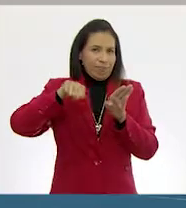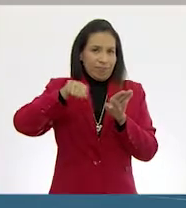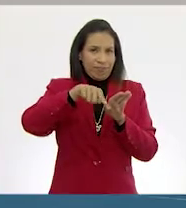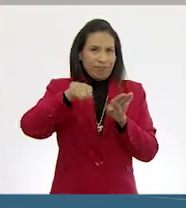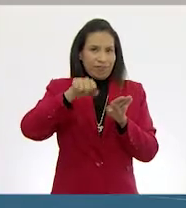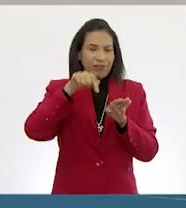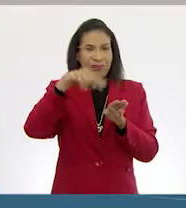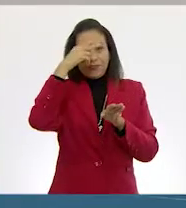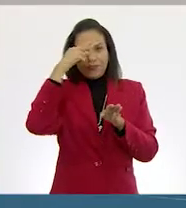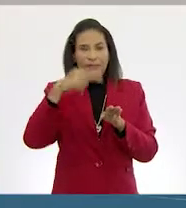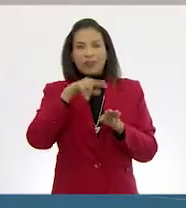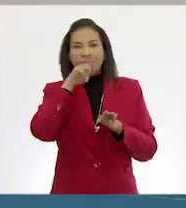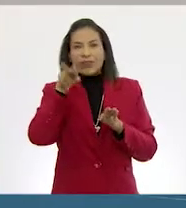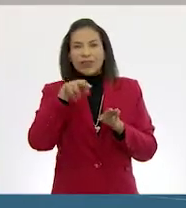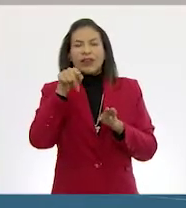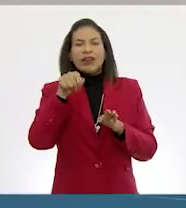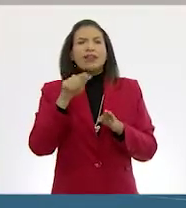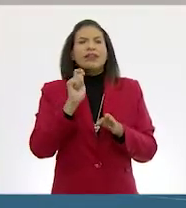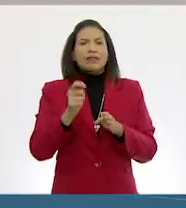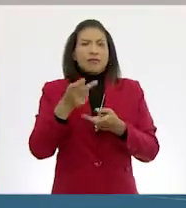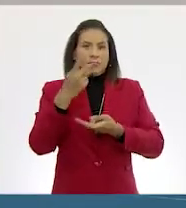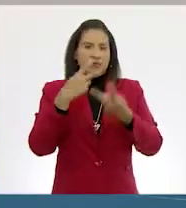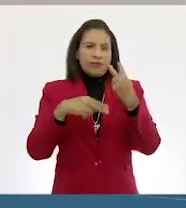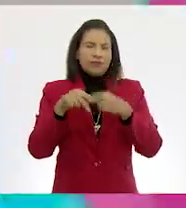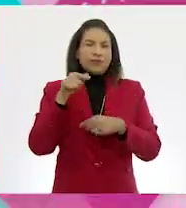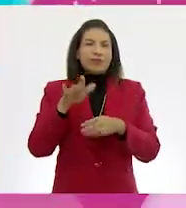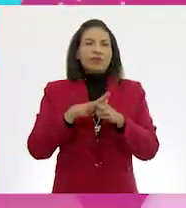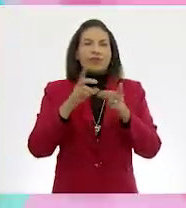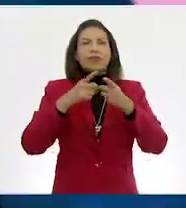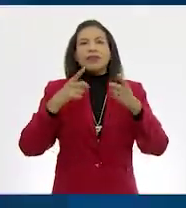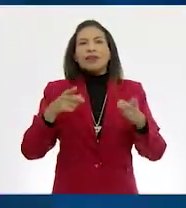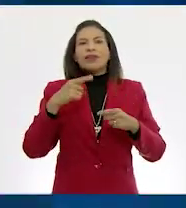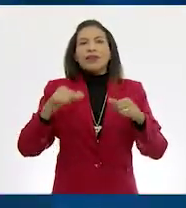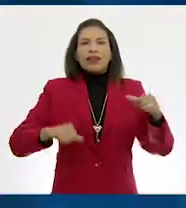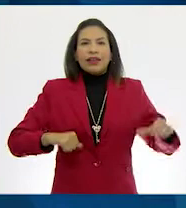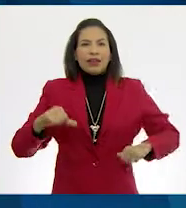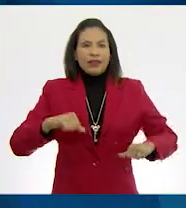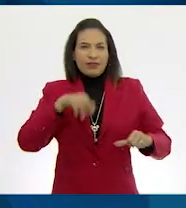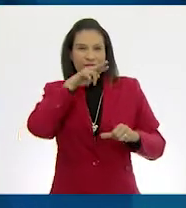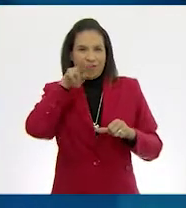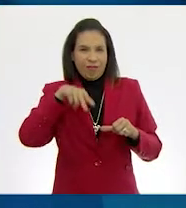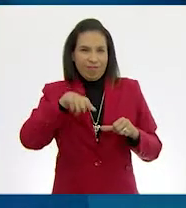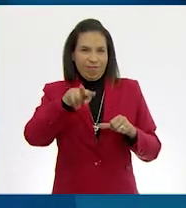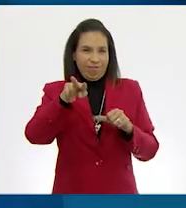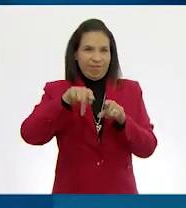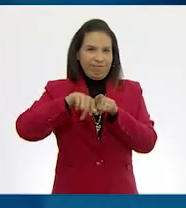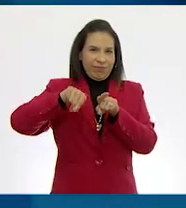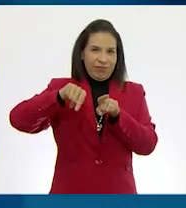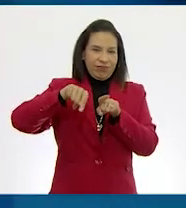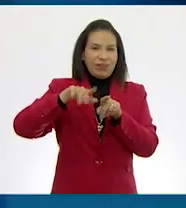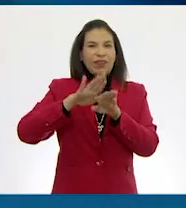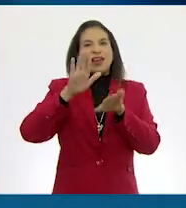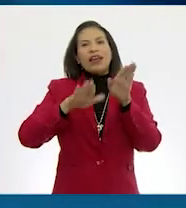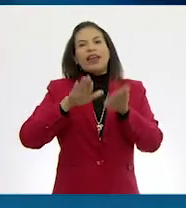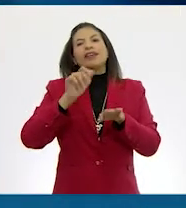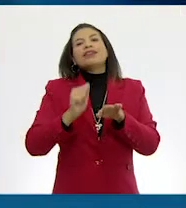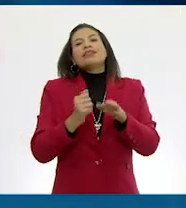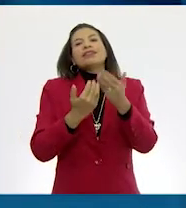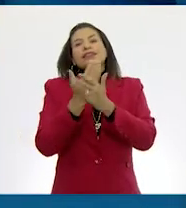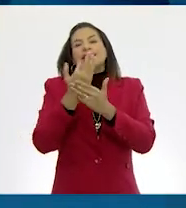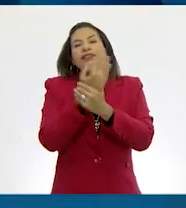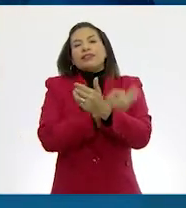mexicana es vivir para usualmente desarrolla su actividad por la mañana o al atardecer se